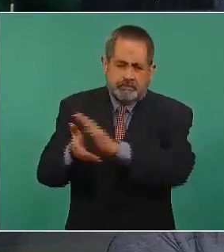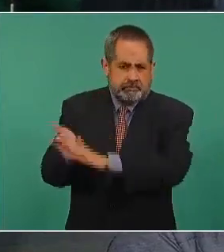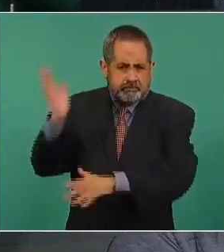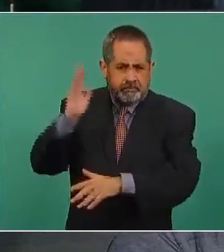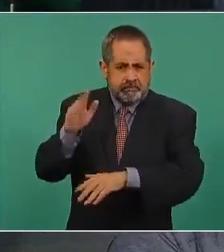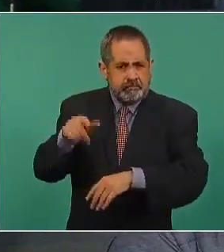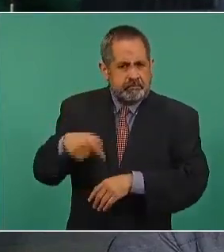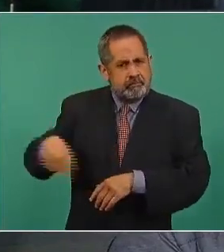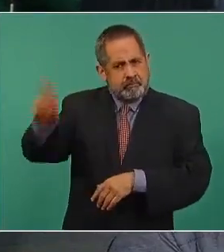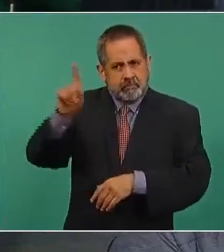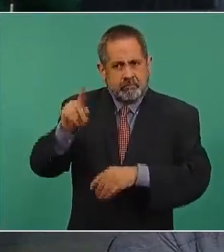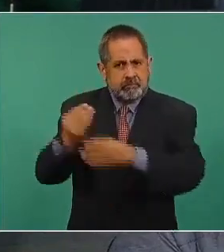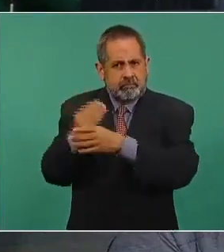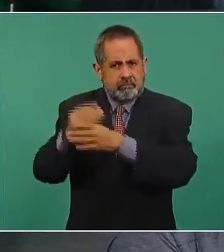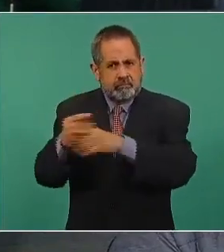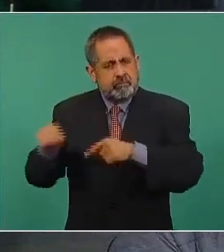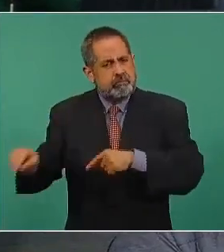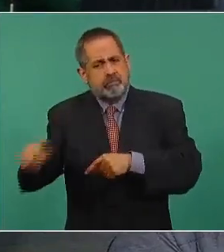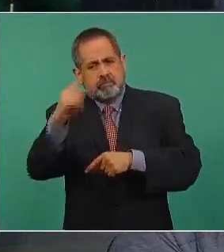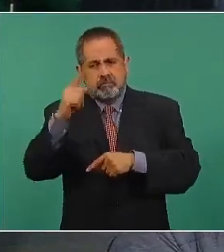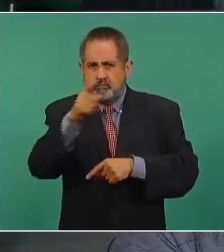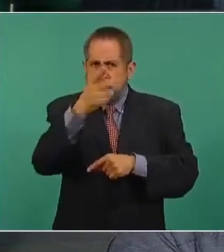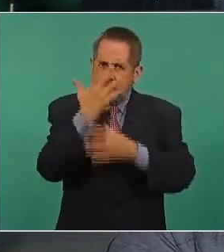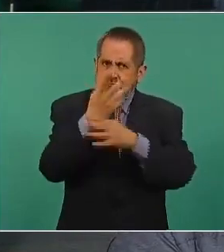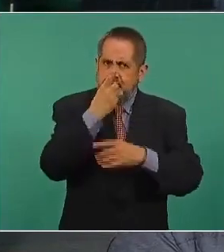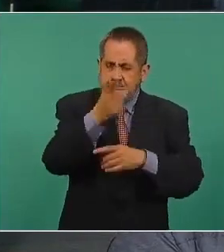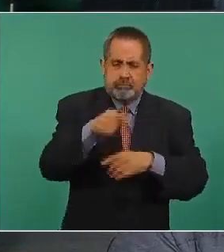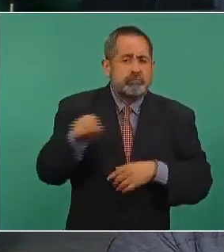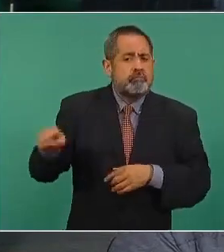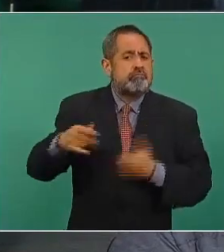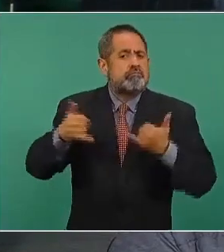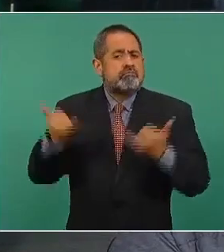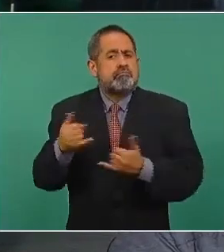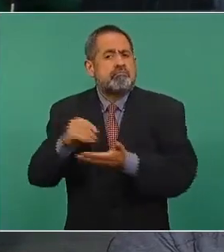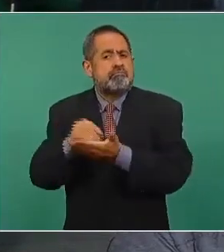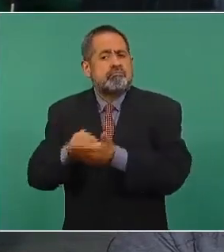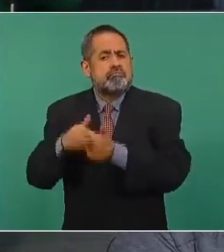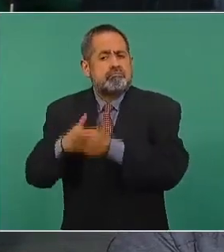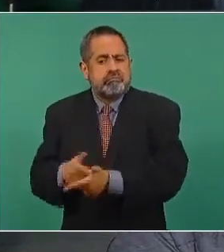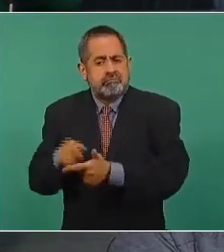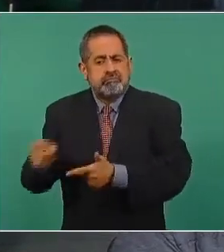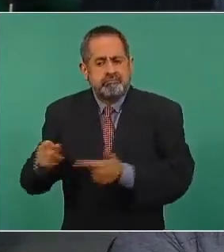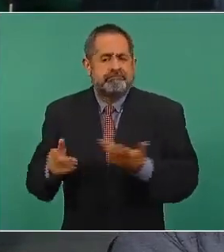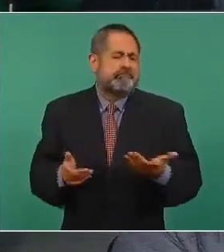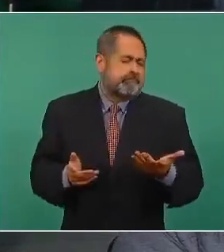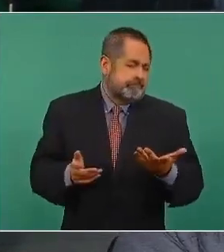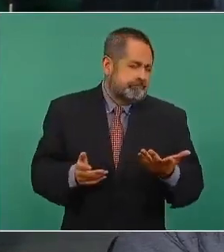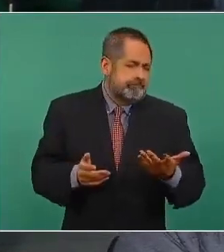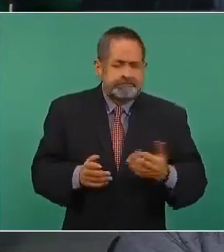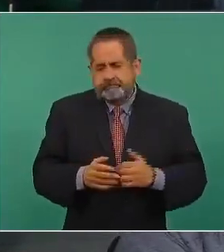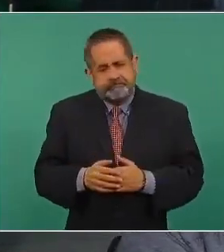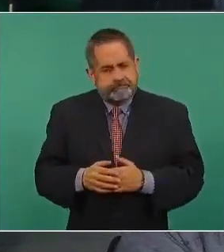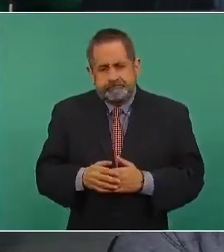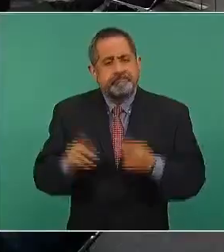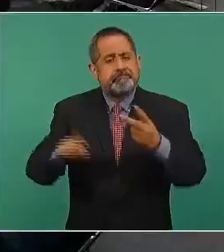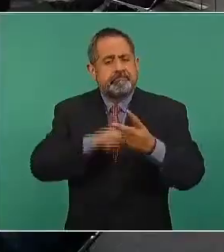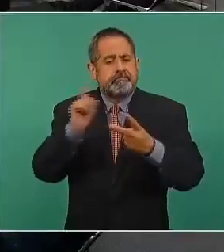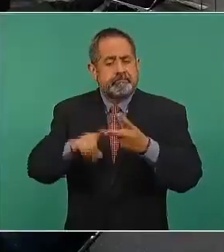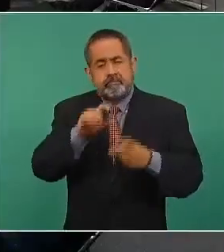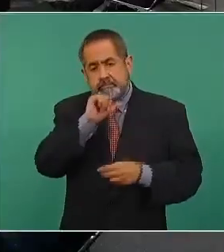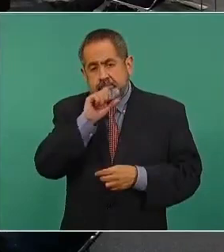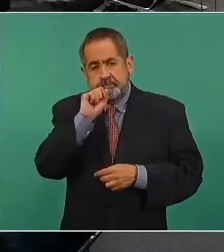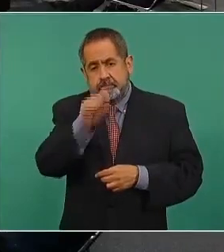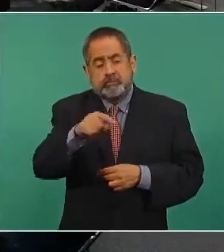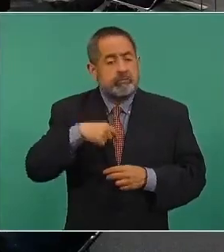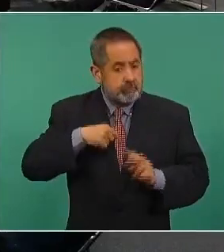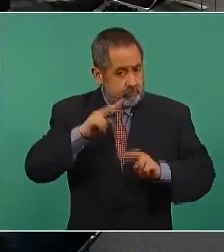a dar clases, incluso usted aquí lo manifestó, pero él sigue ahí. También otro caso es de que yo estuve